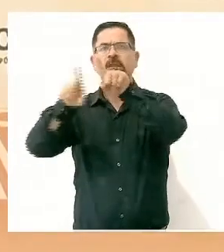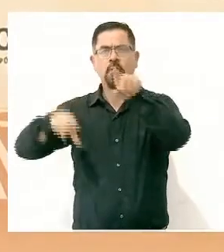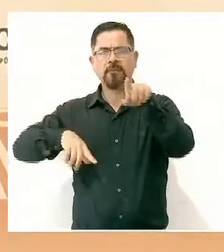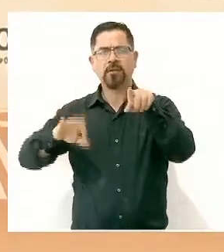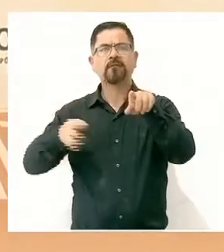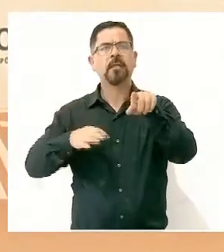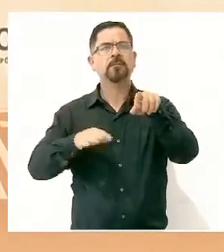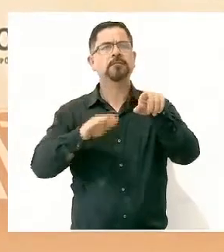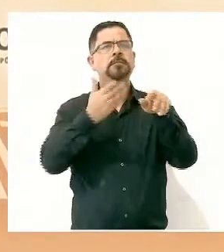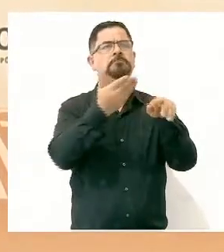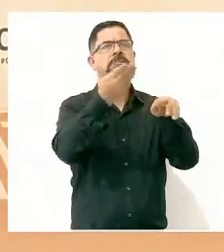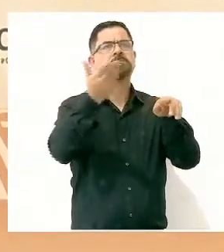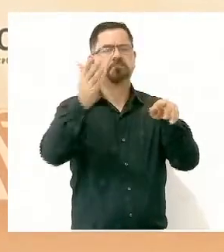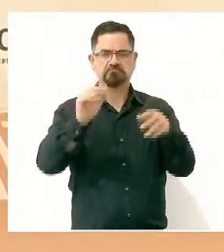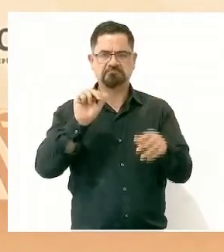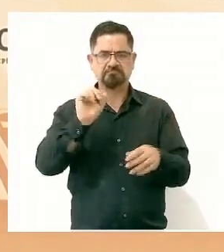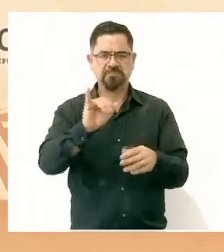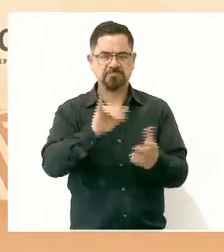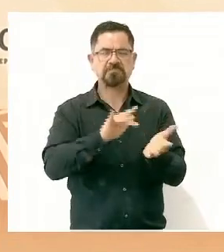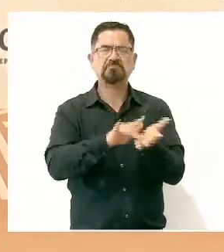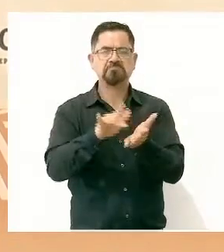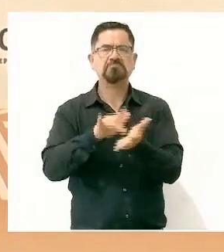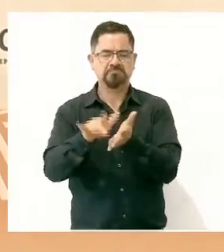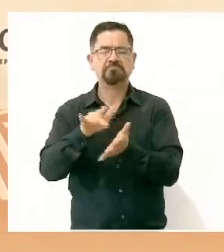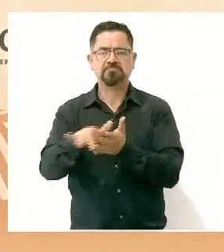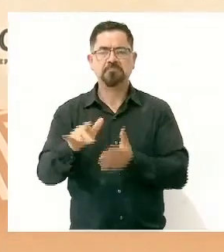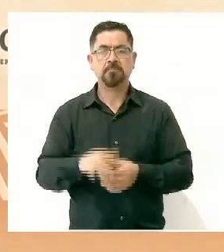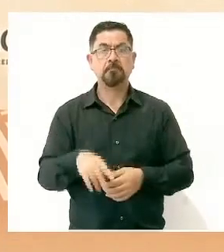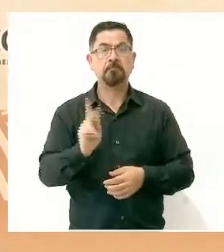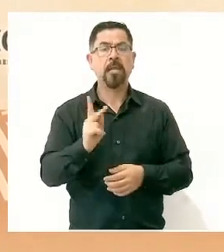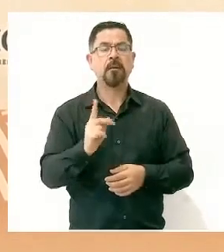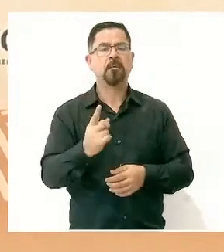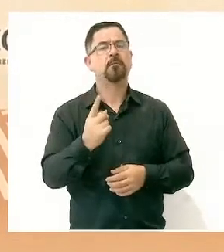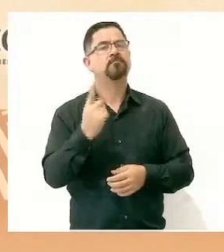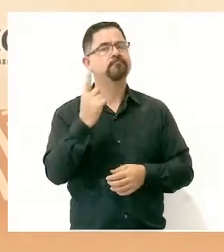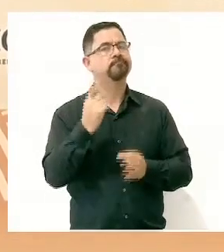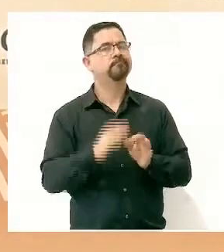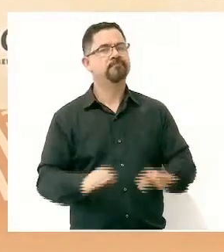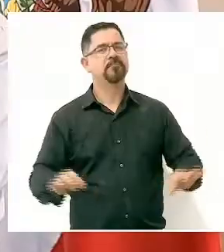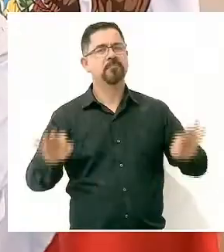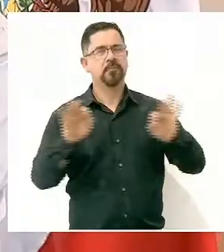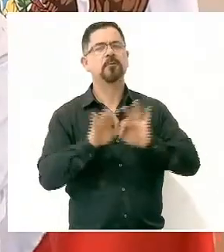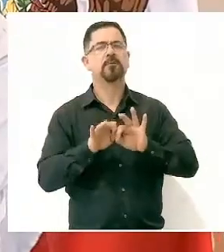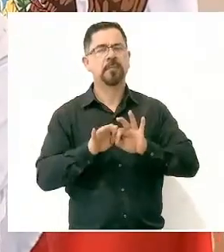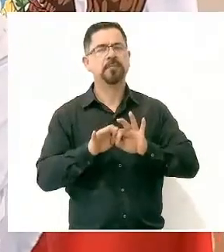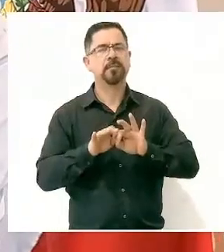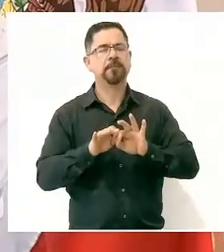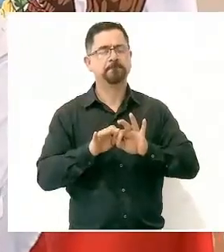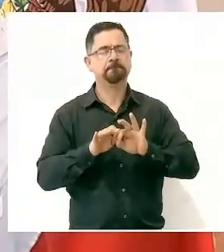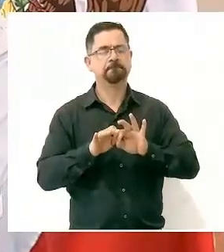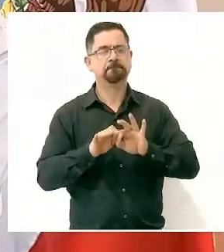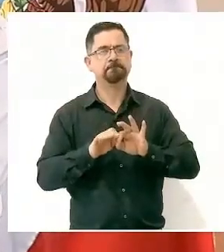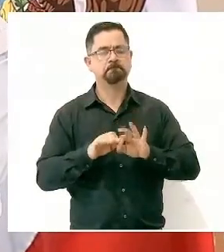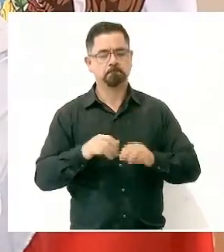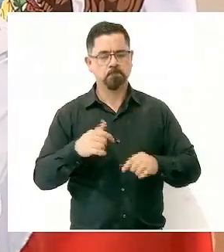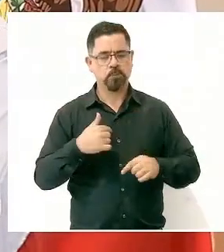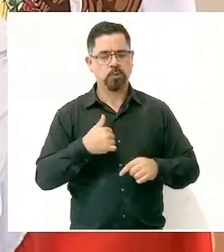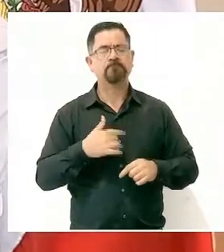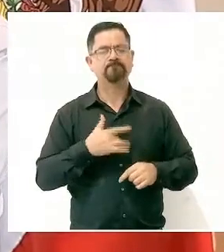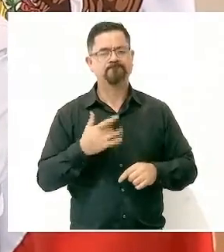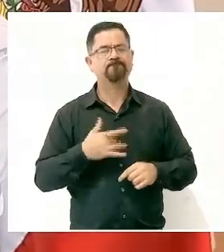Pero ahora hay algo también muy importante que me da